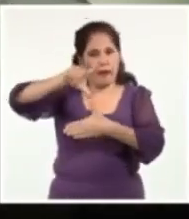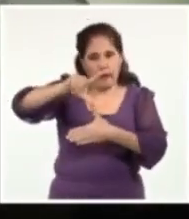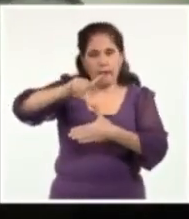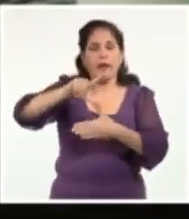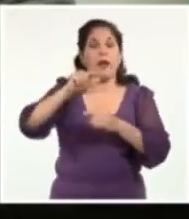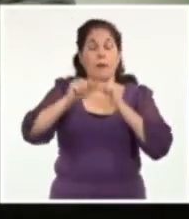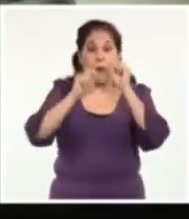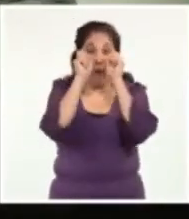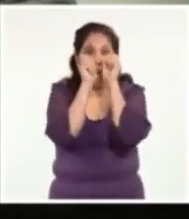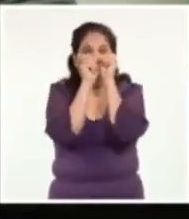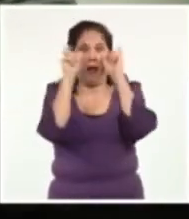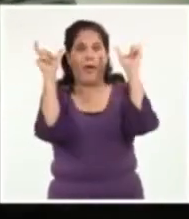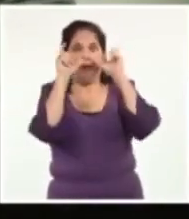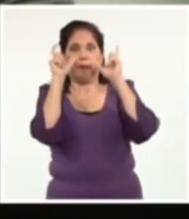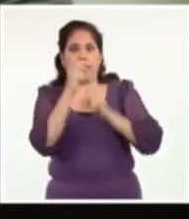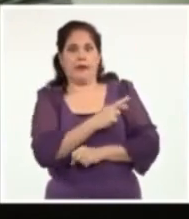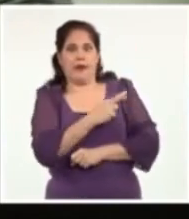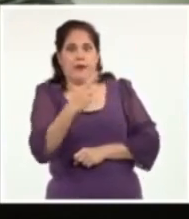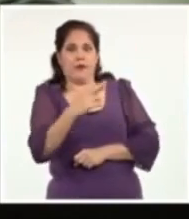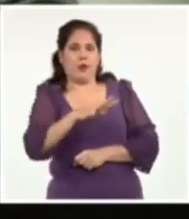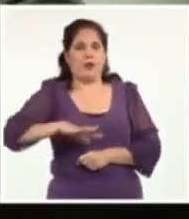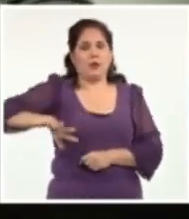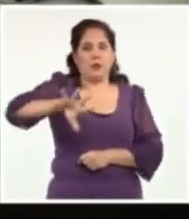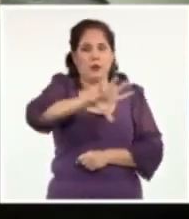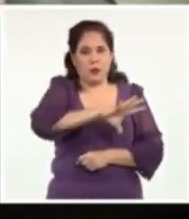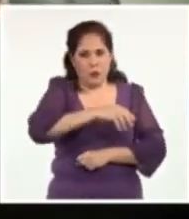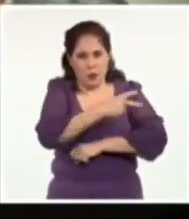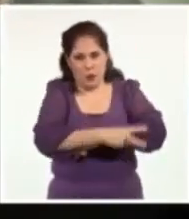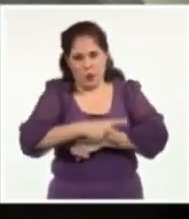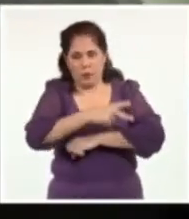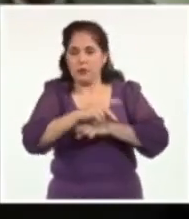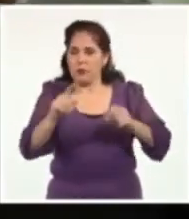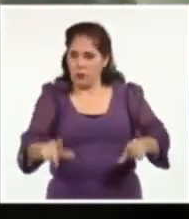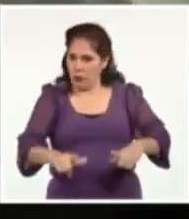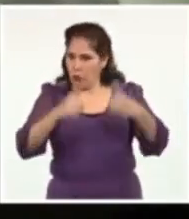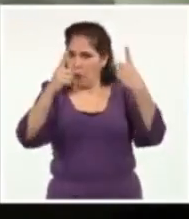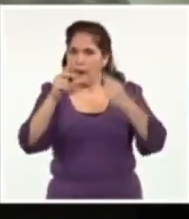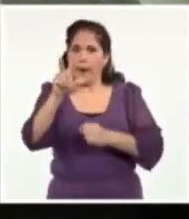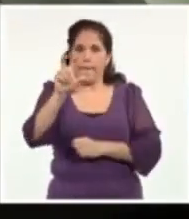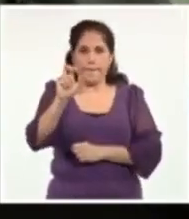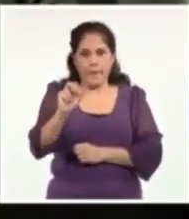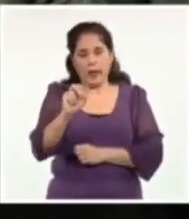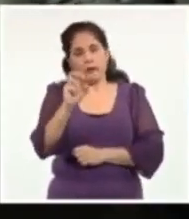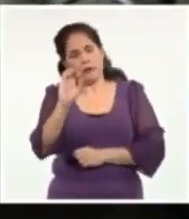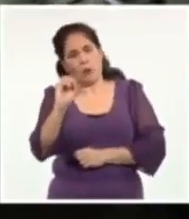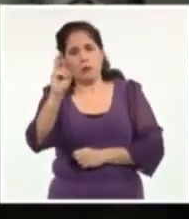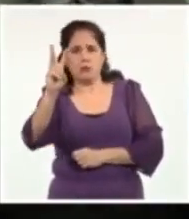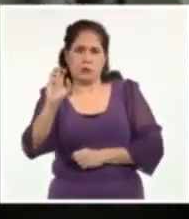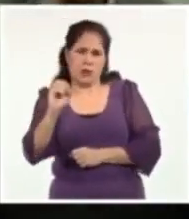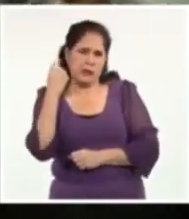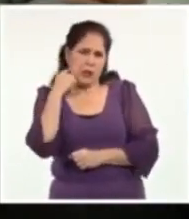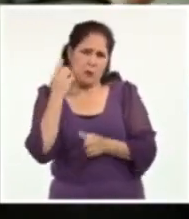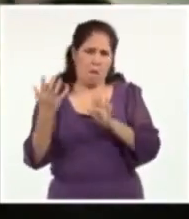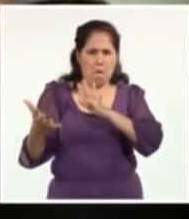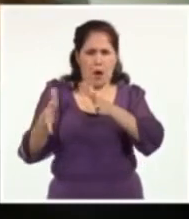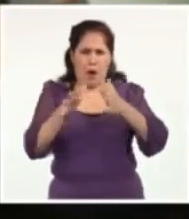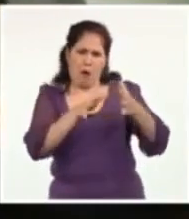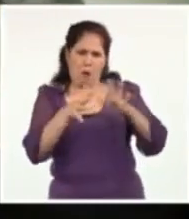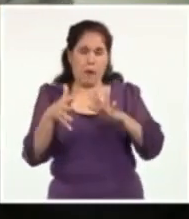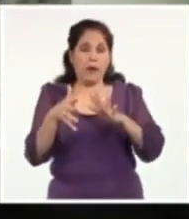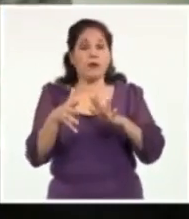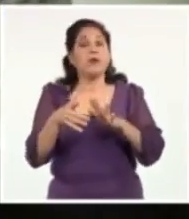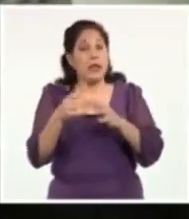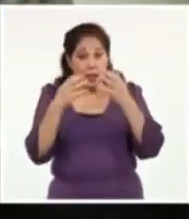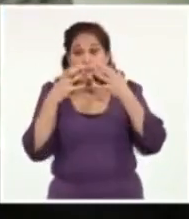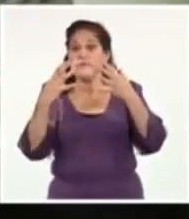acordou, finalmente, para que ela cumpra nos próximos, nesses próximos 20 ou 30 anos, o